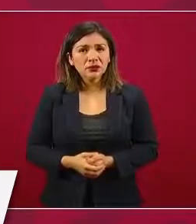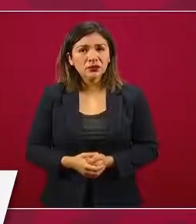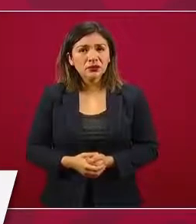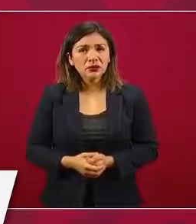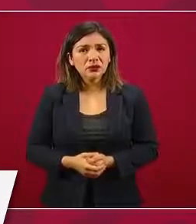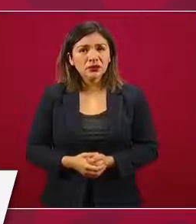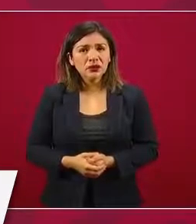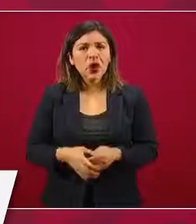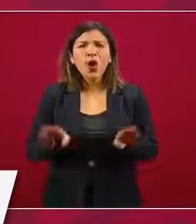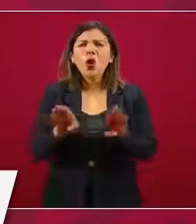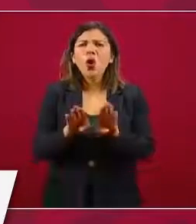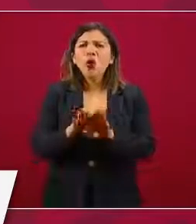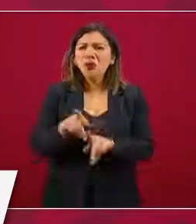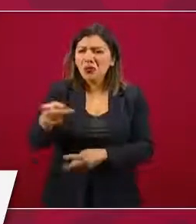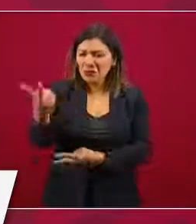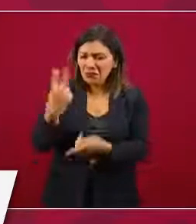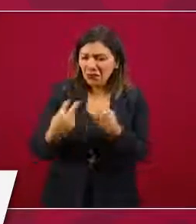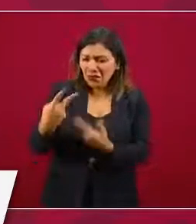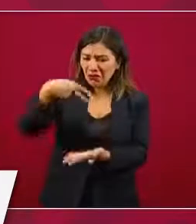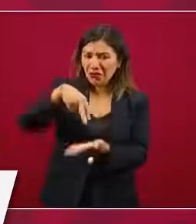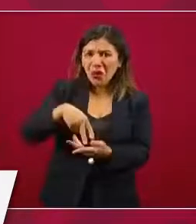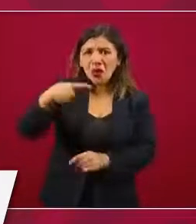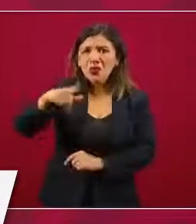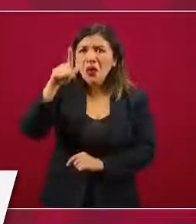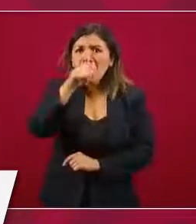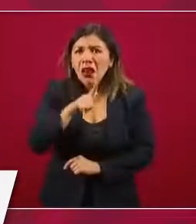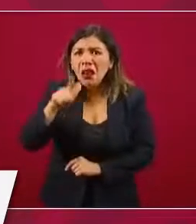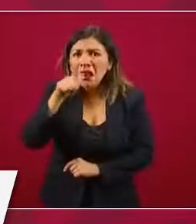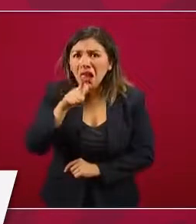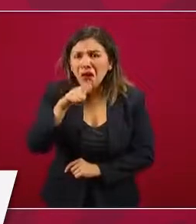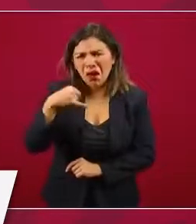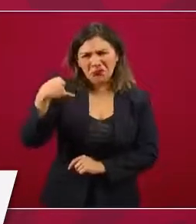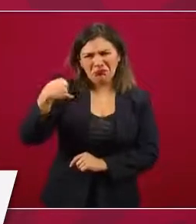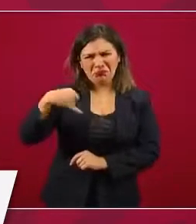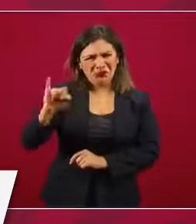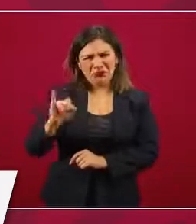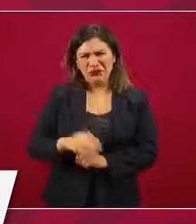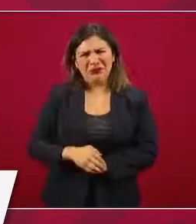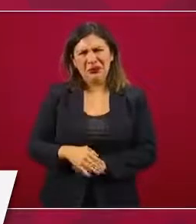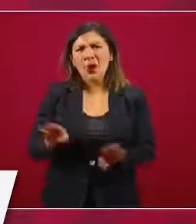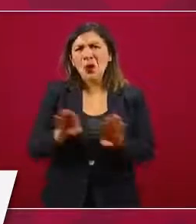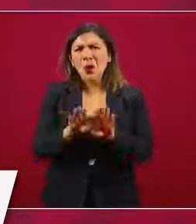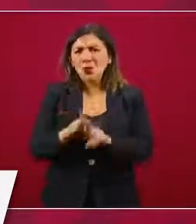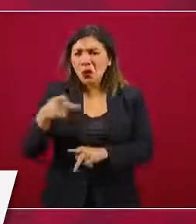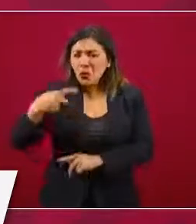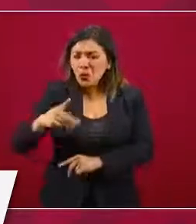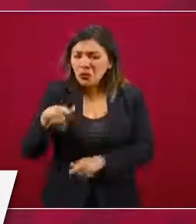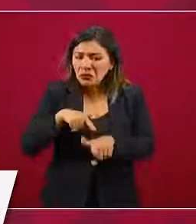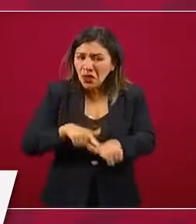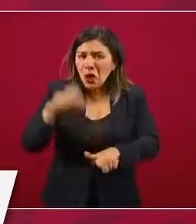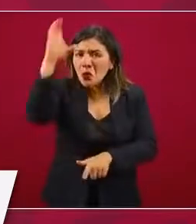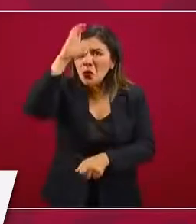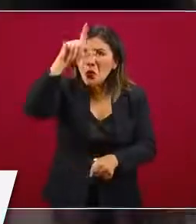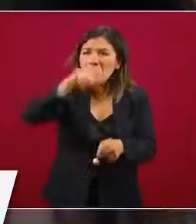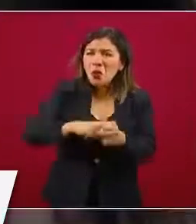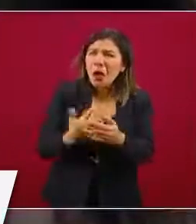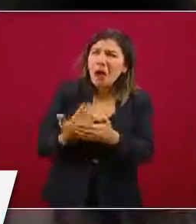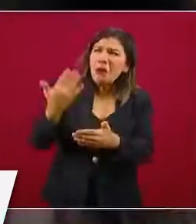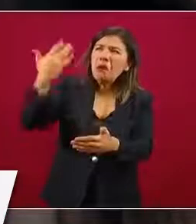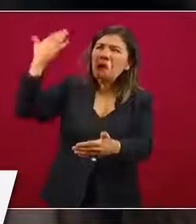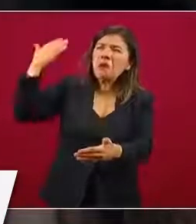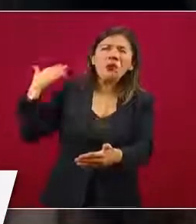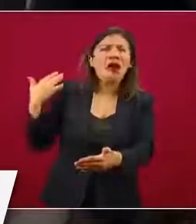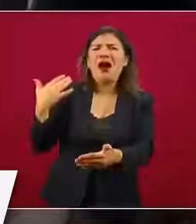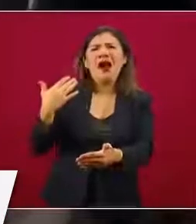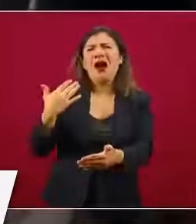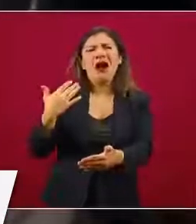¿Cómo vas a hablar tu lengua? ¿Cómo vas a mantener tus costumbres, tus tradiciones? Eso es un